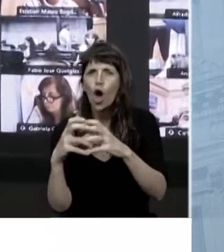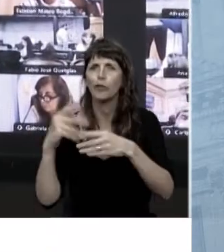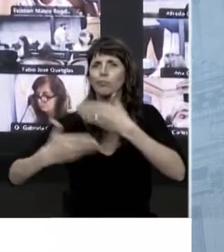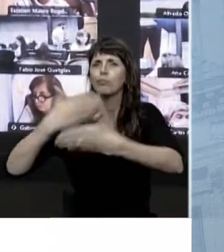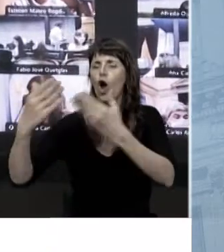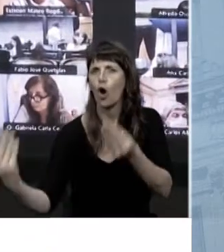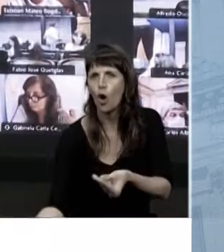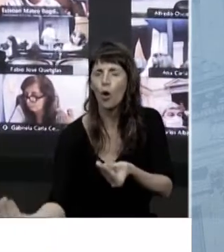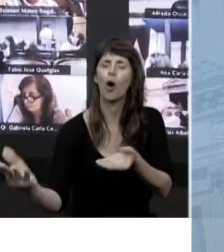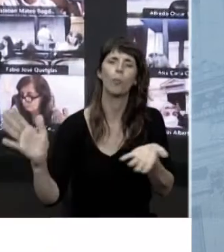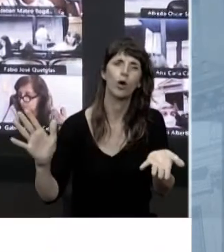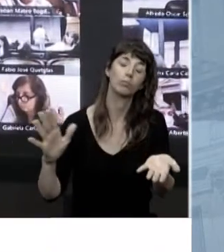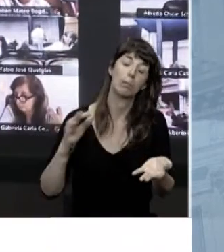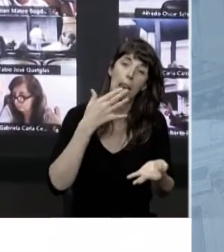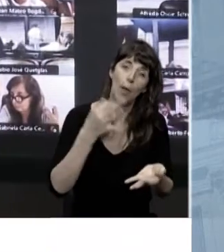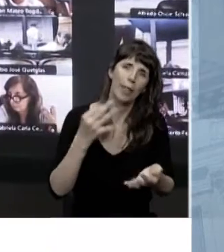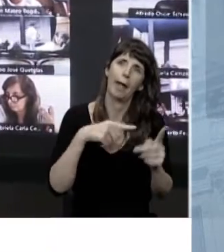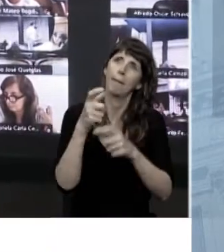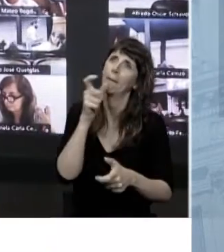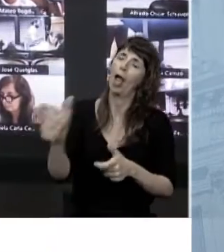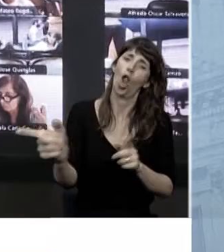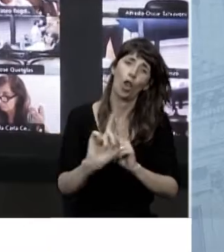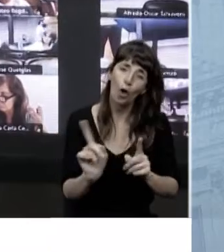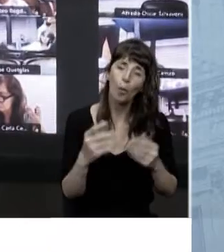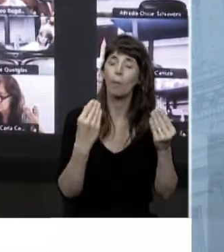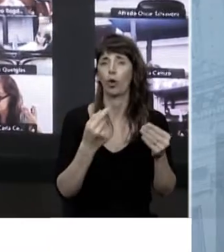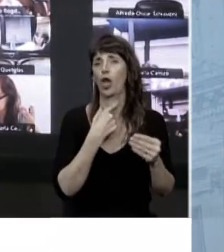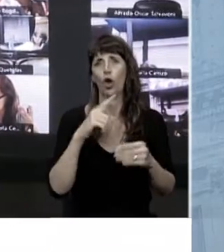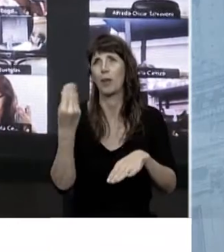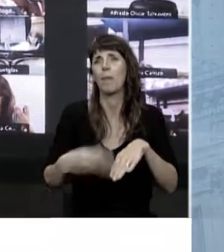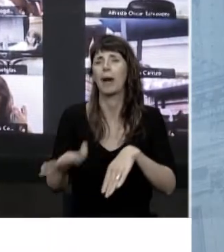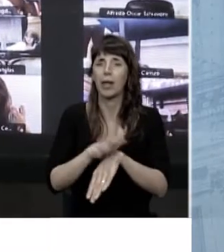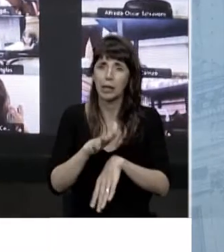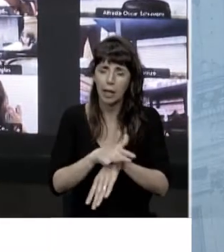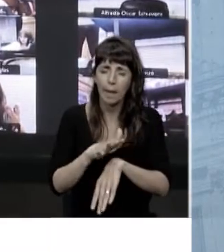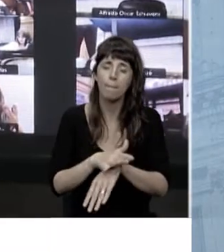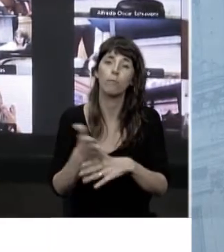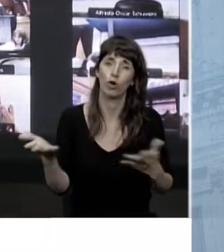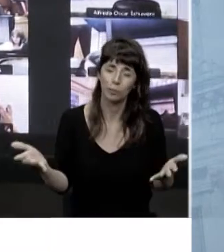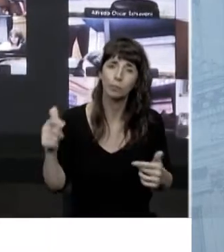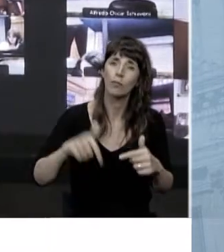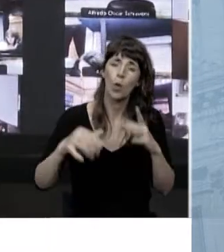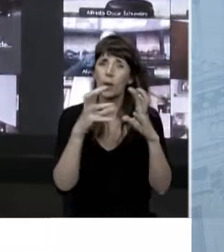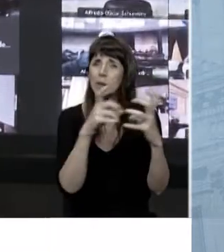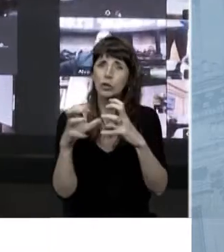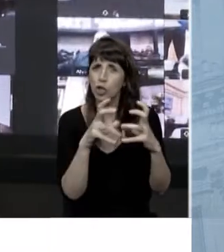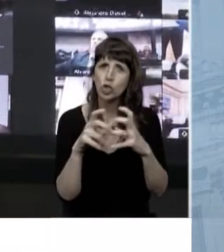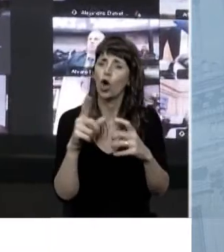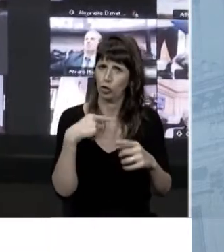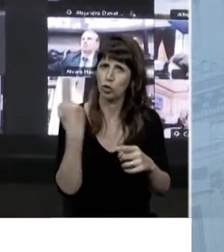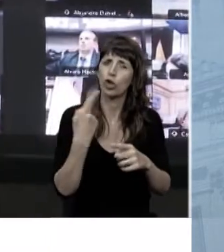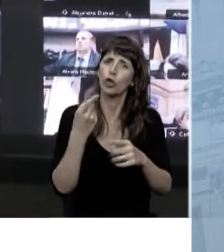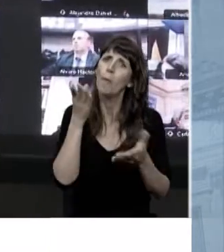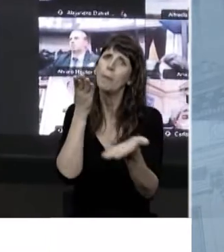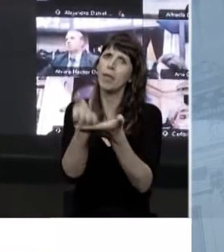que no hemos contestado porque no queremos perder el tiempo. Es una sesión que fue convocada en tiempo